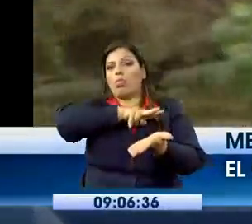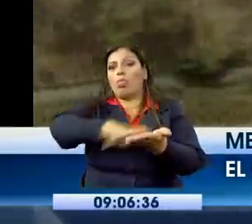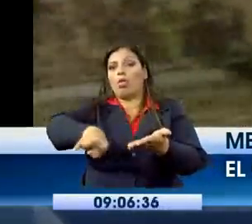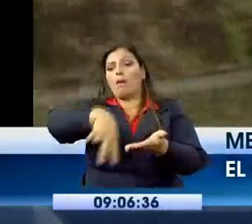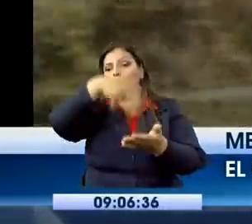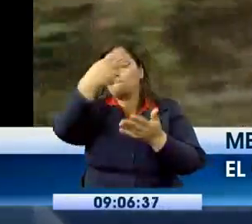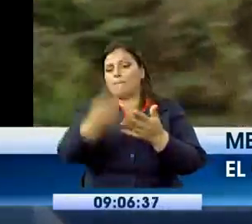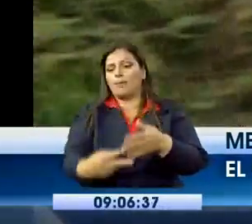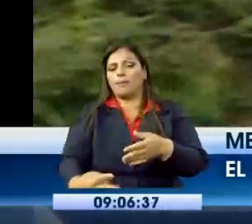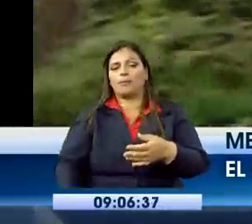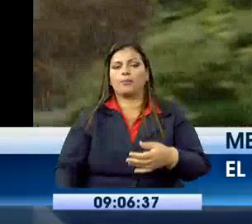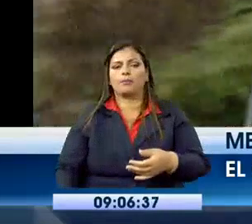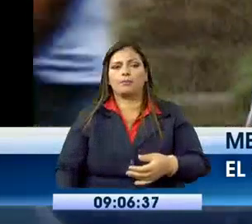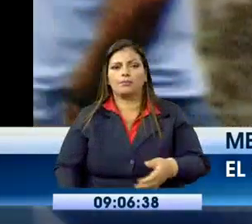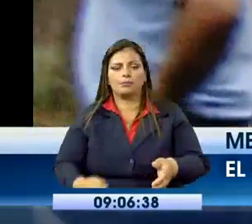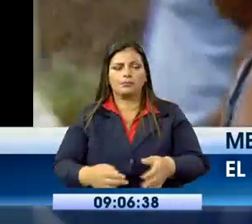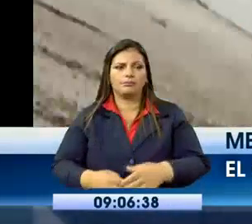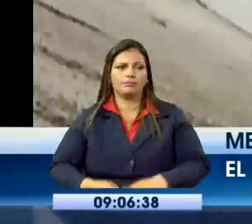convirtieron en lágrimas.